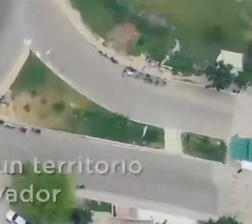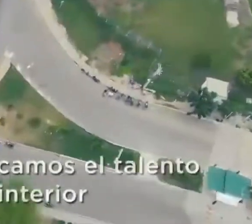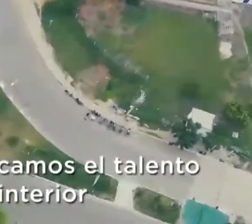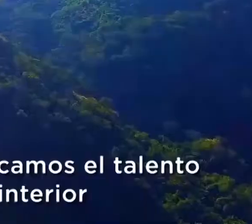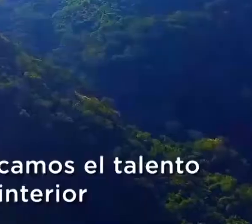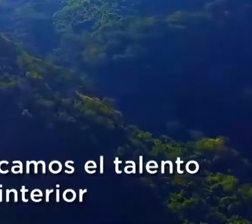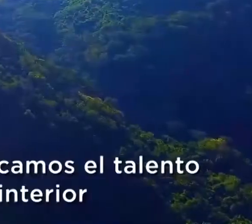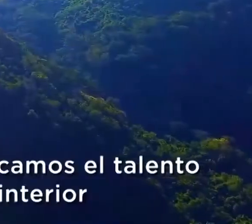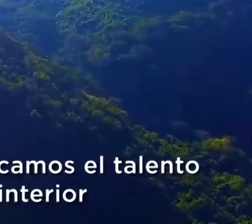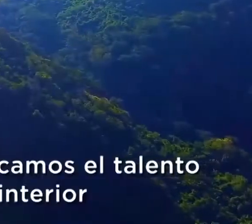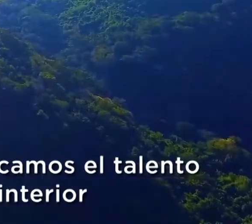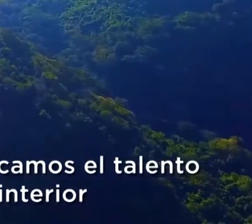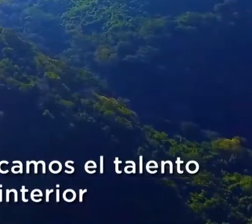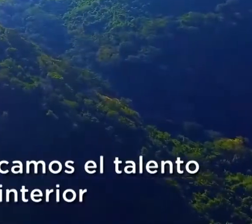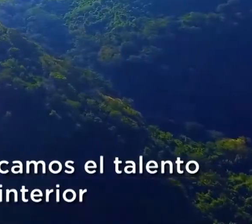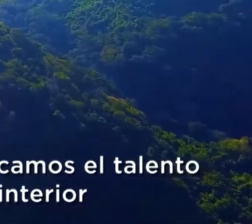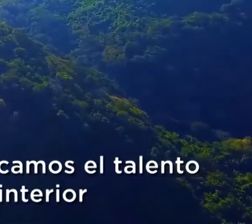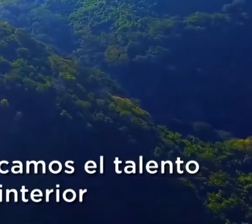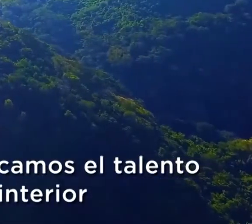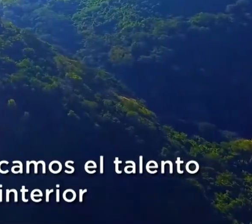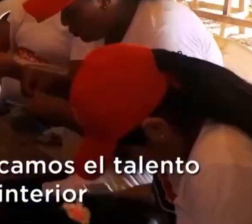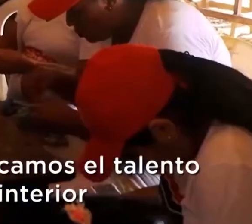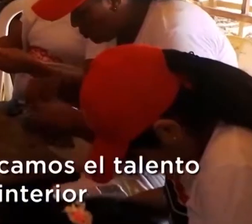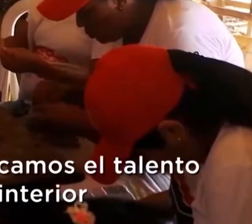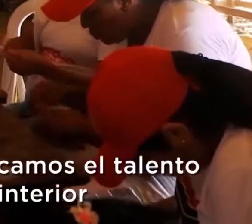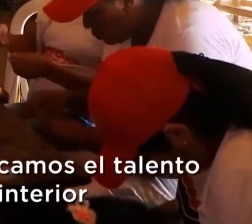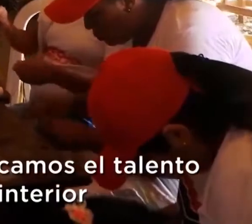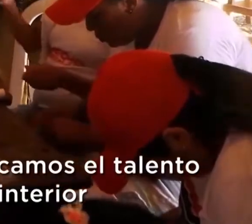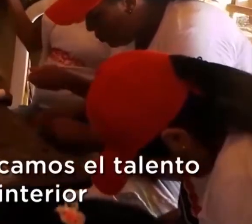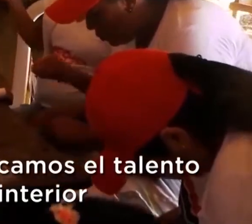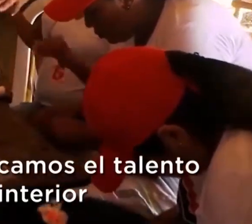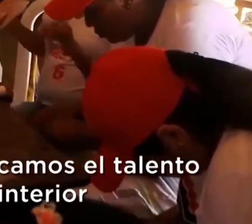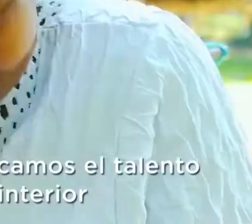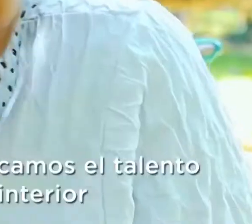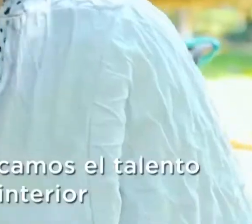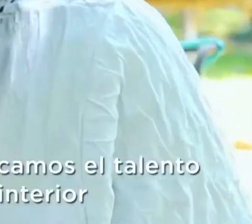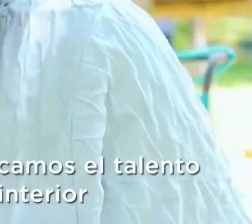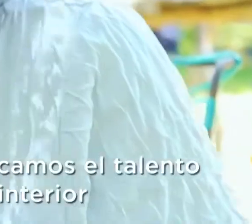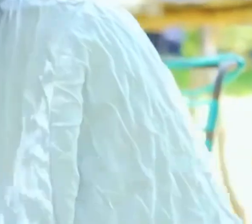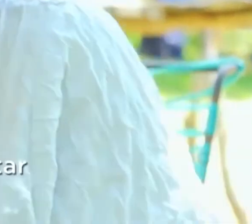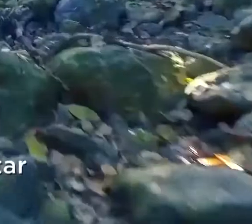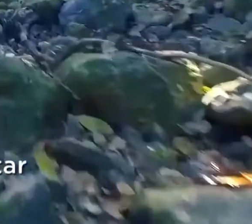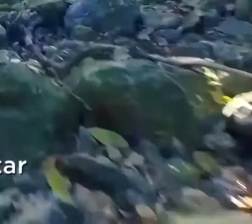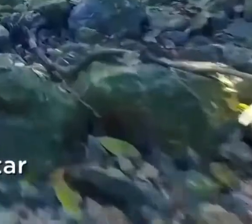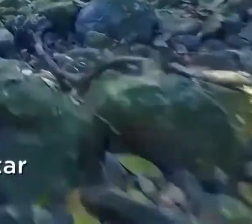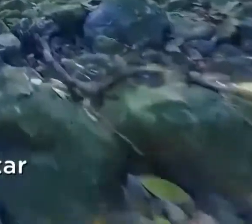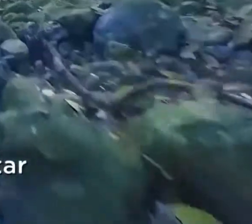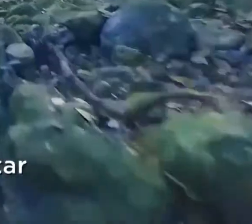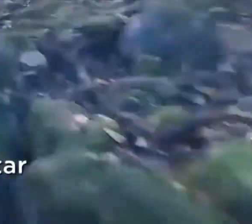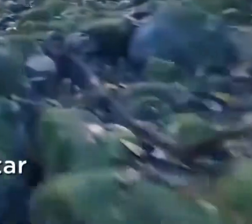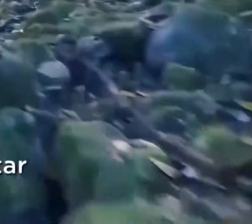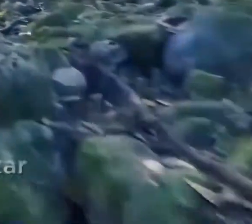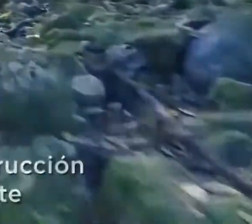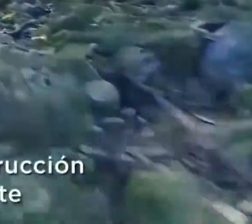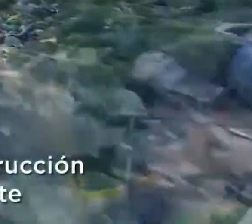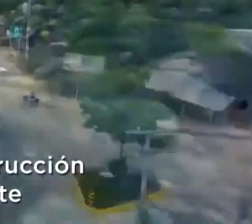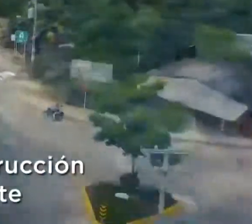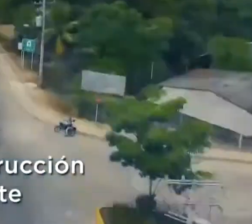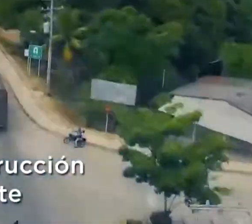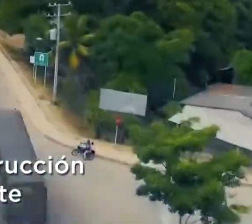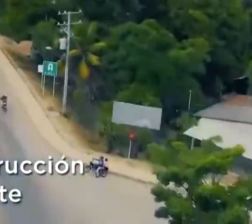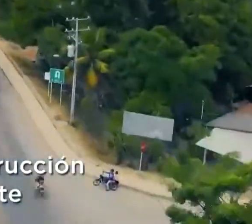innovador. Un territorio donde todos reconozcamos el talento que llevamos en nuestro interior y lo podamos explotar